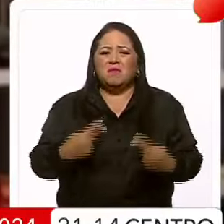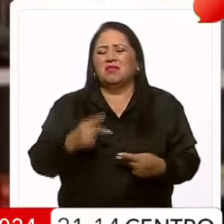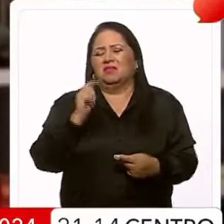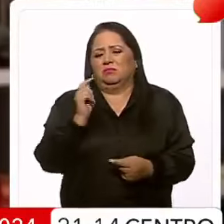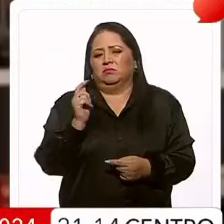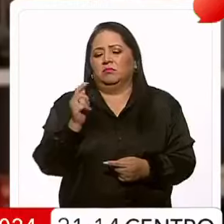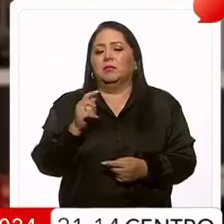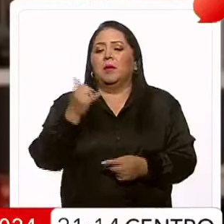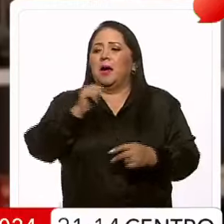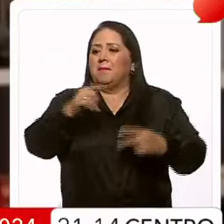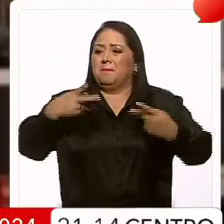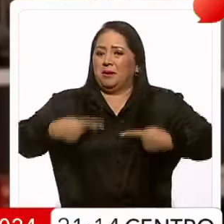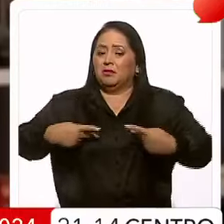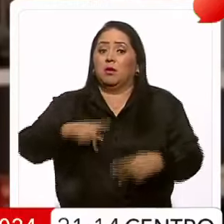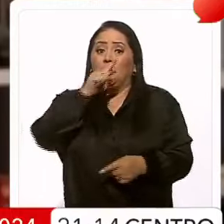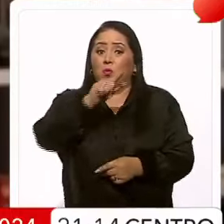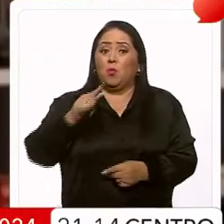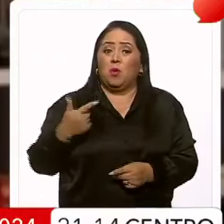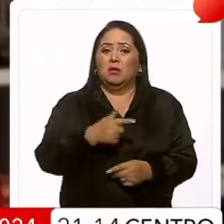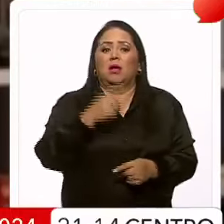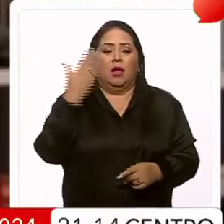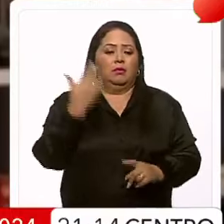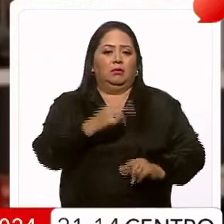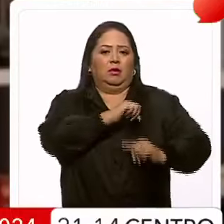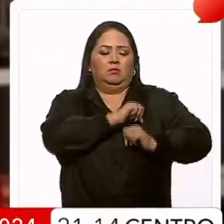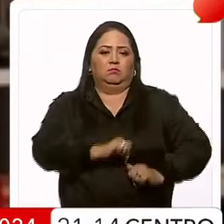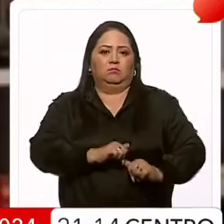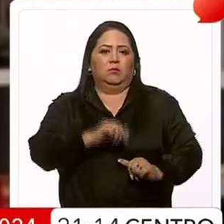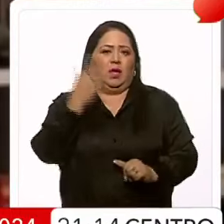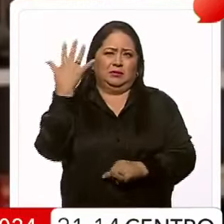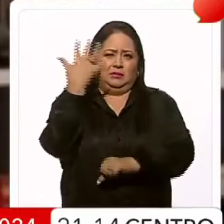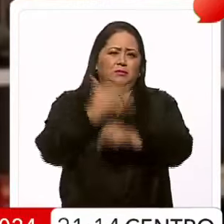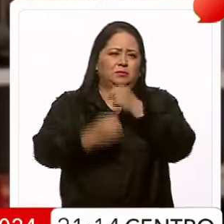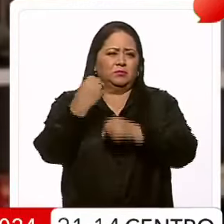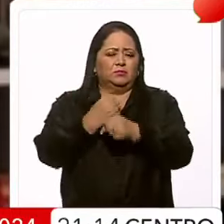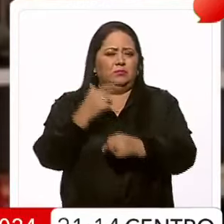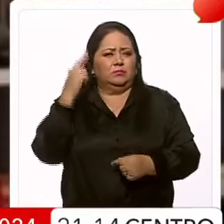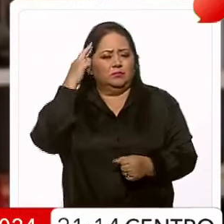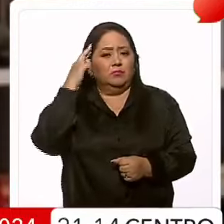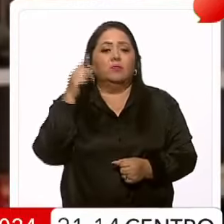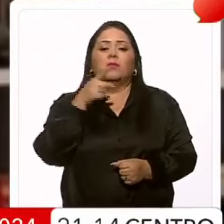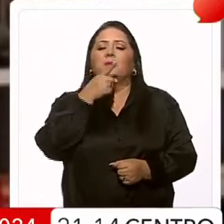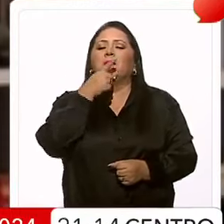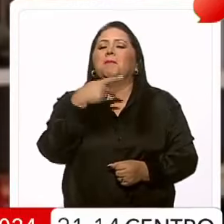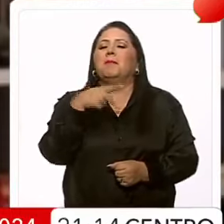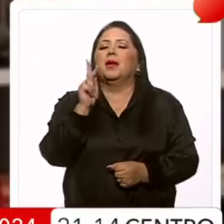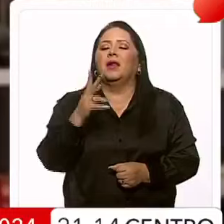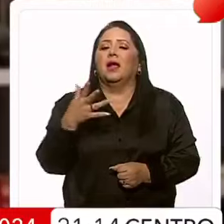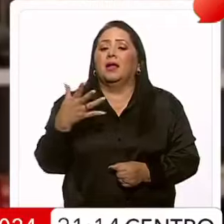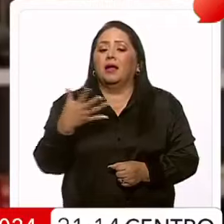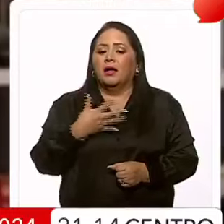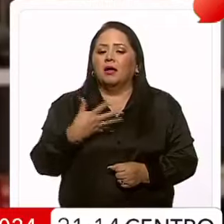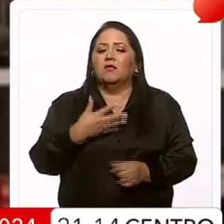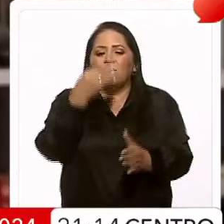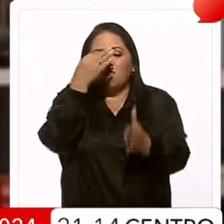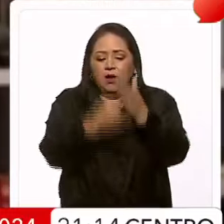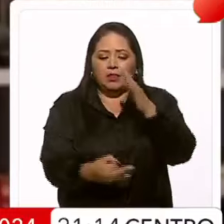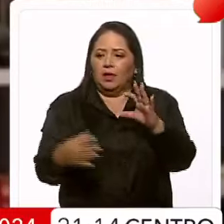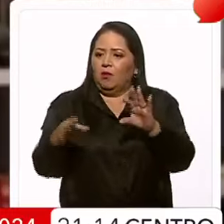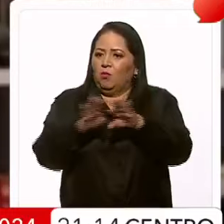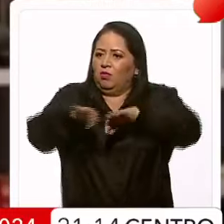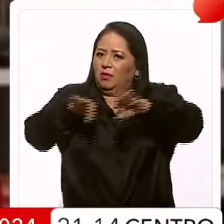personal. En Guanajuato tuvo un encargado del despacho casi 5 años. El tema es que hay una absoluta falta de